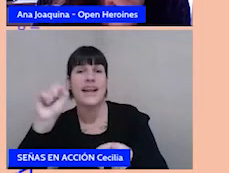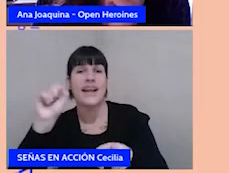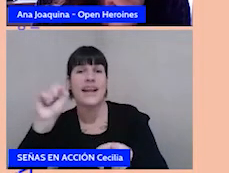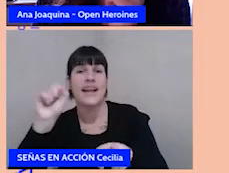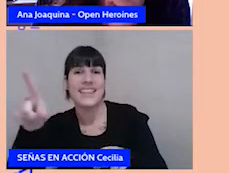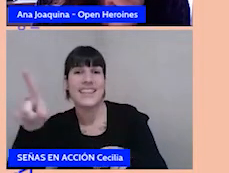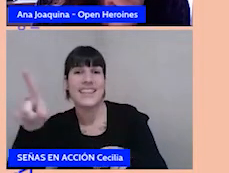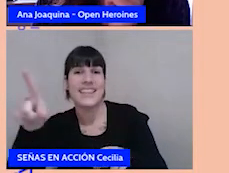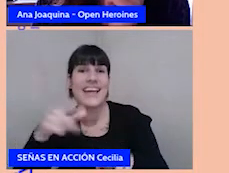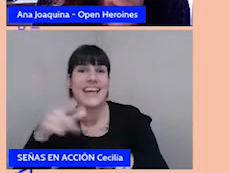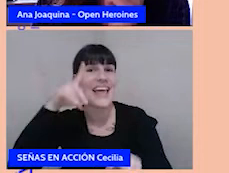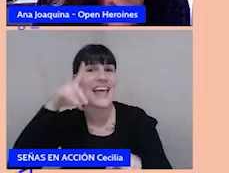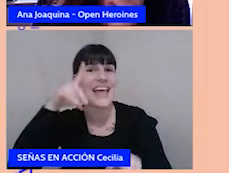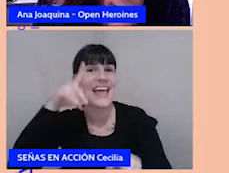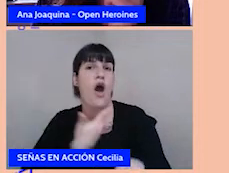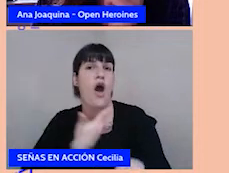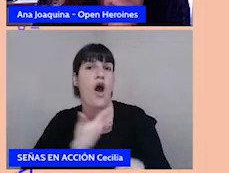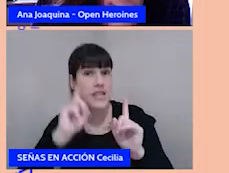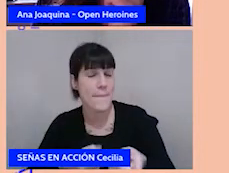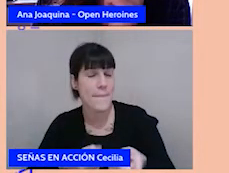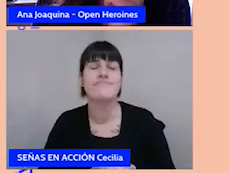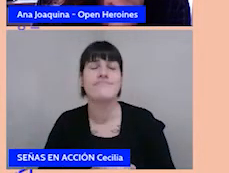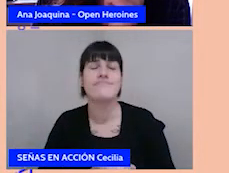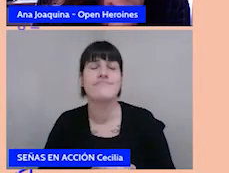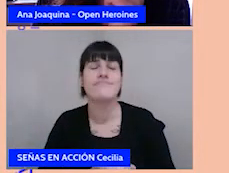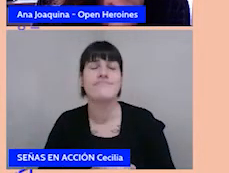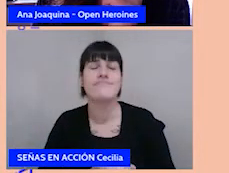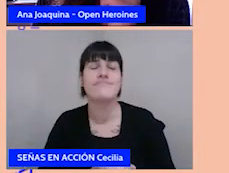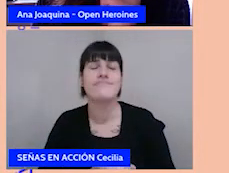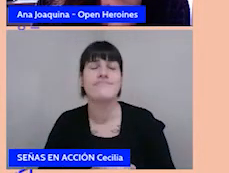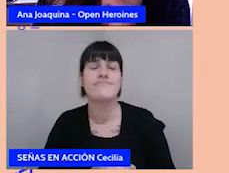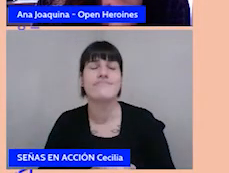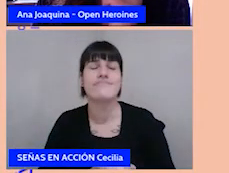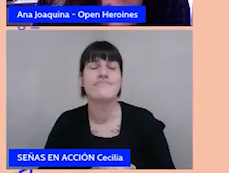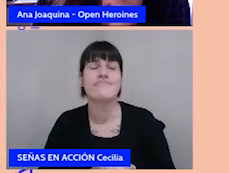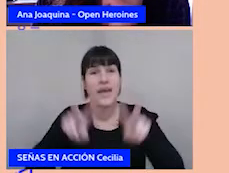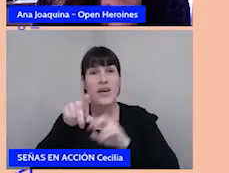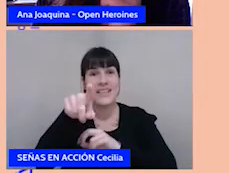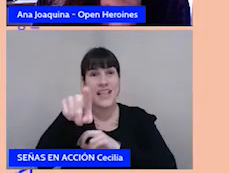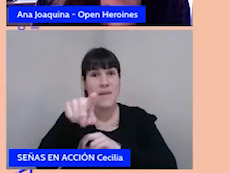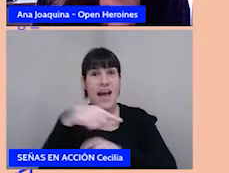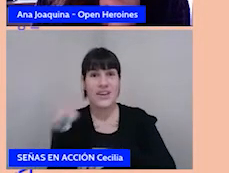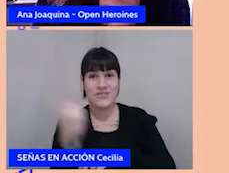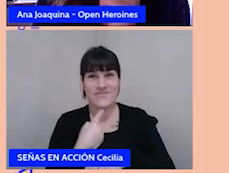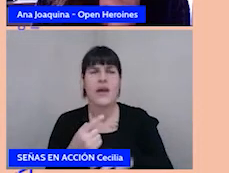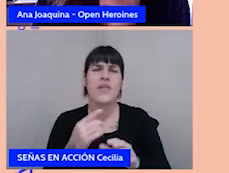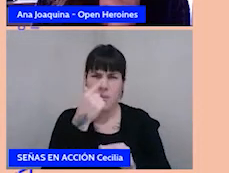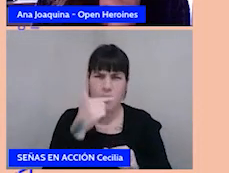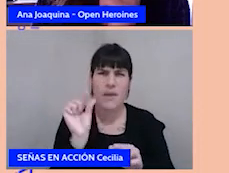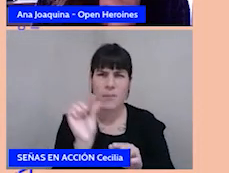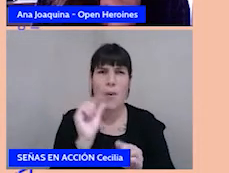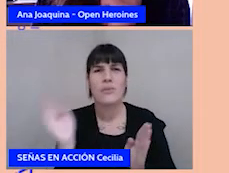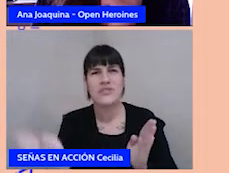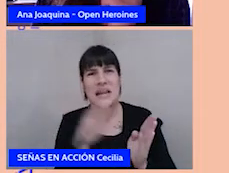Ahorita, bueno, regresando un poquito a Wolfpus, vamos a ir repasando poco a poco, pero volviendo un poquito a Wolfpus,